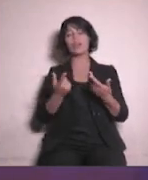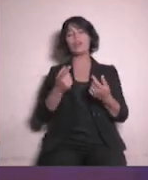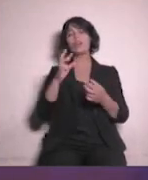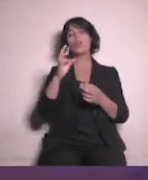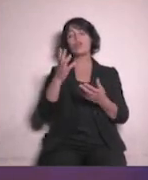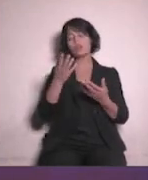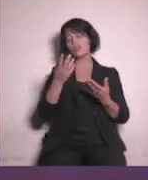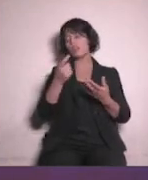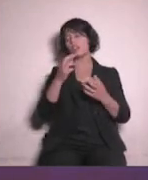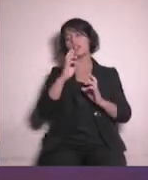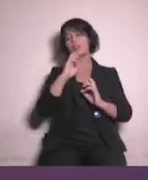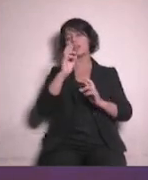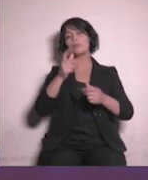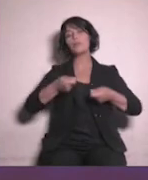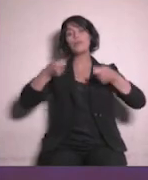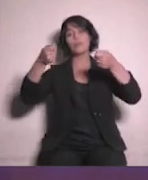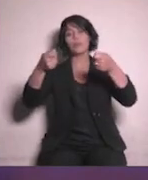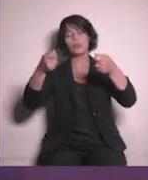sustentables.